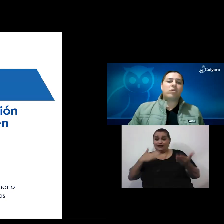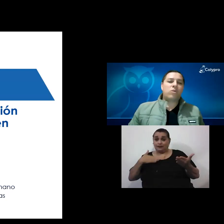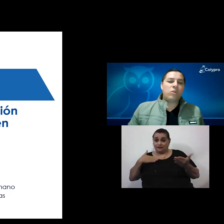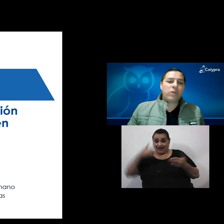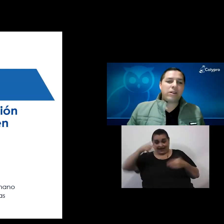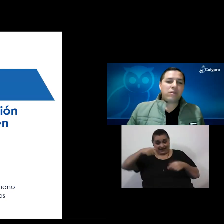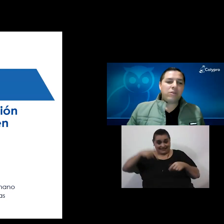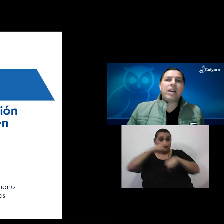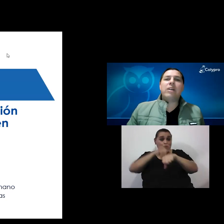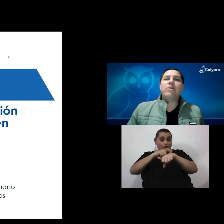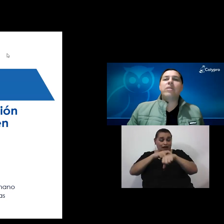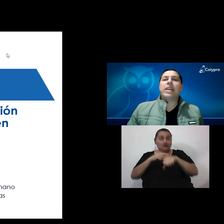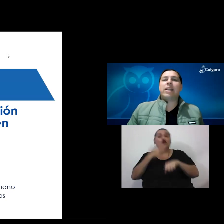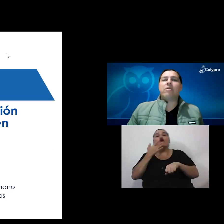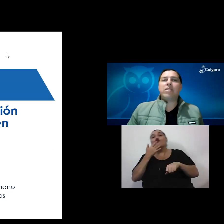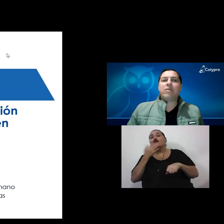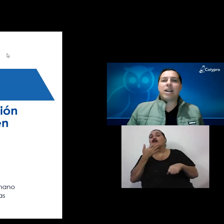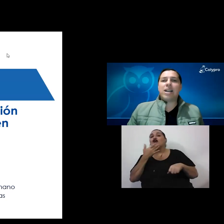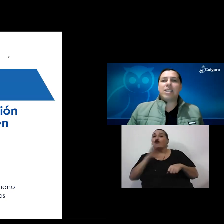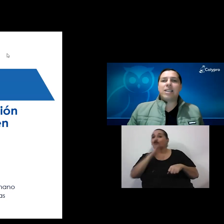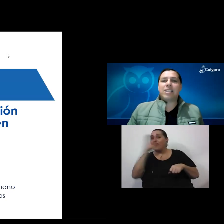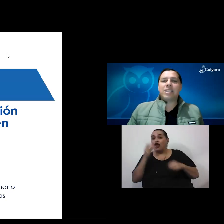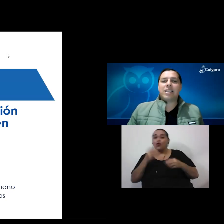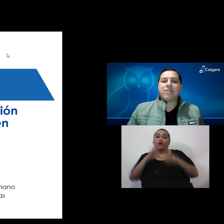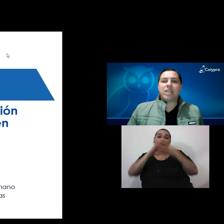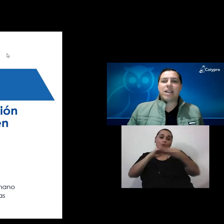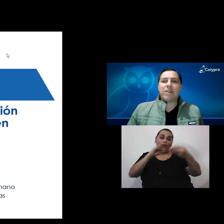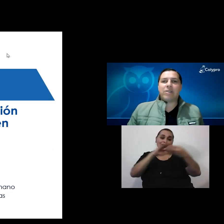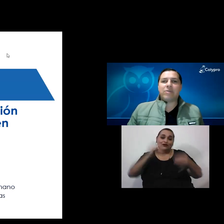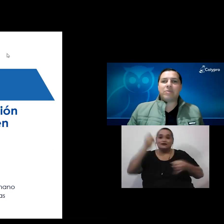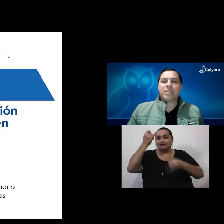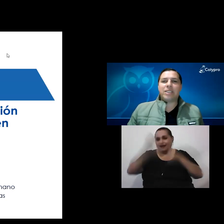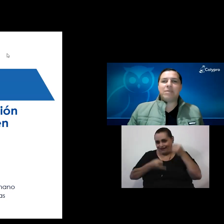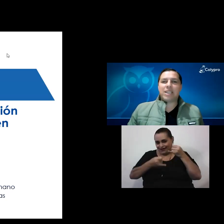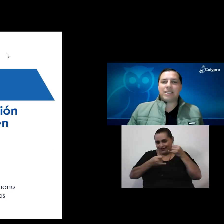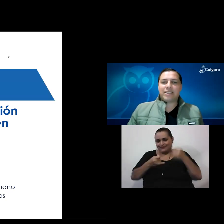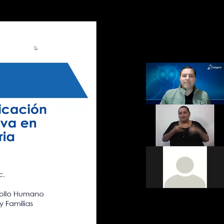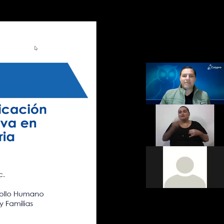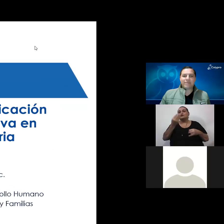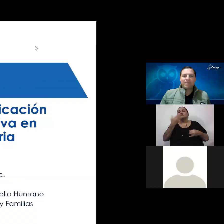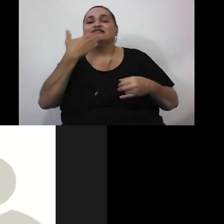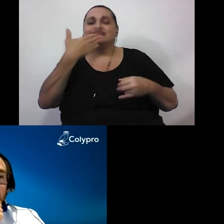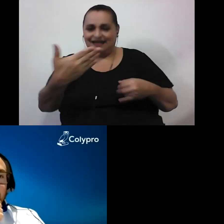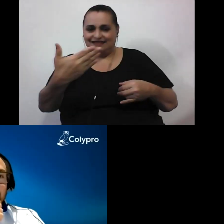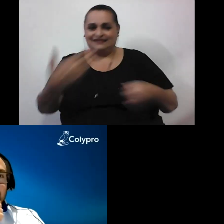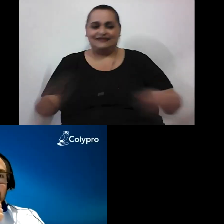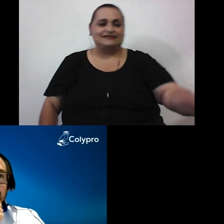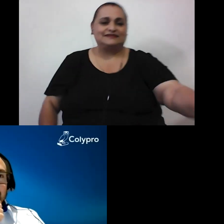momento, colorín colorado, el cuento acá se nos ha acabado. Muchísimas gracias.